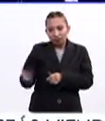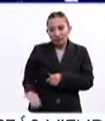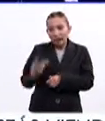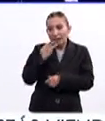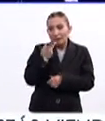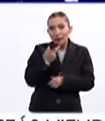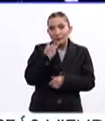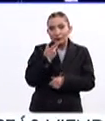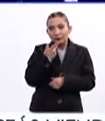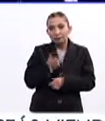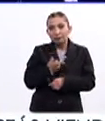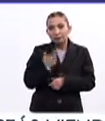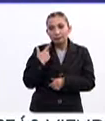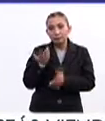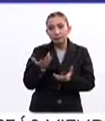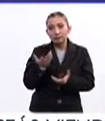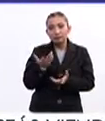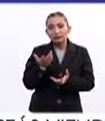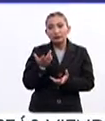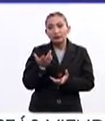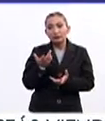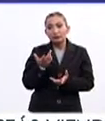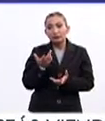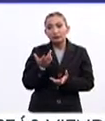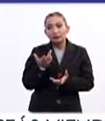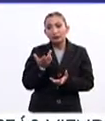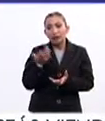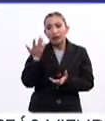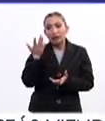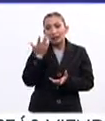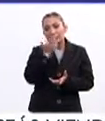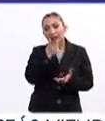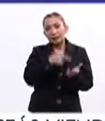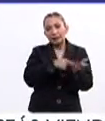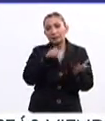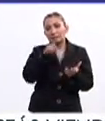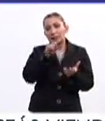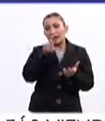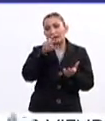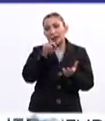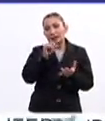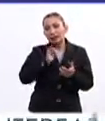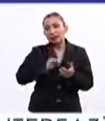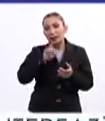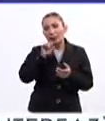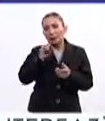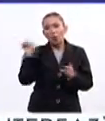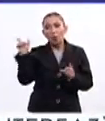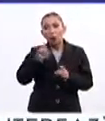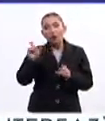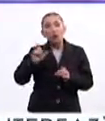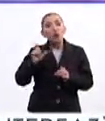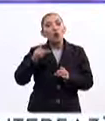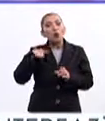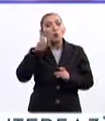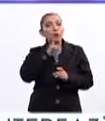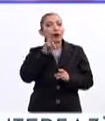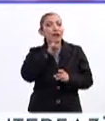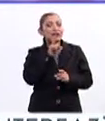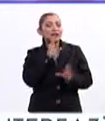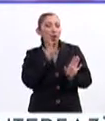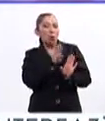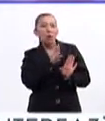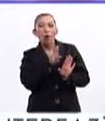estamos hablando de que los años 10, 20 del siglo pasado, del siglo XX, cuando pues, todavía las mujeres